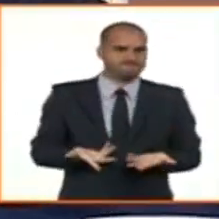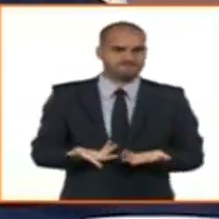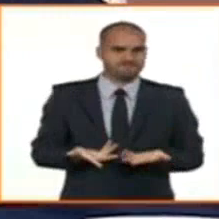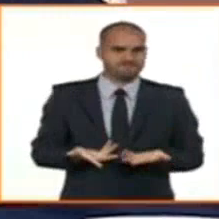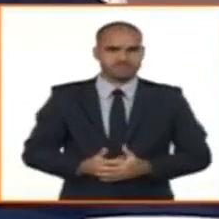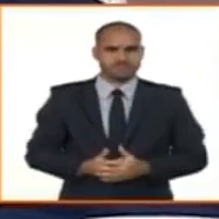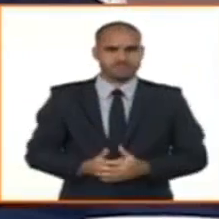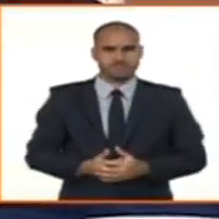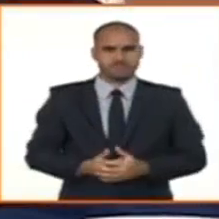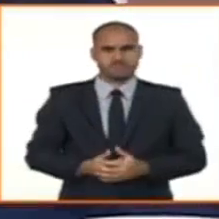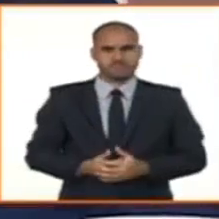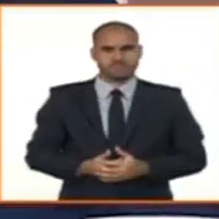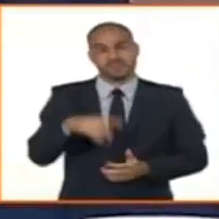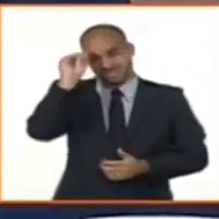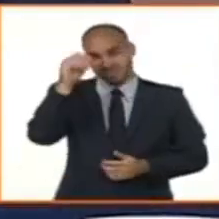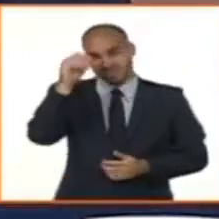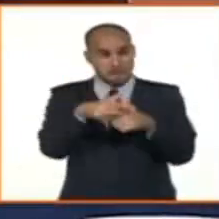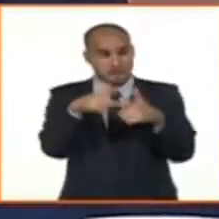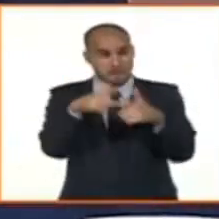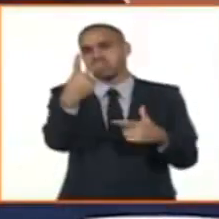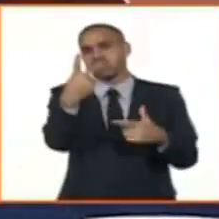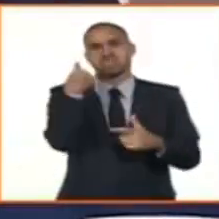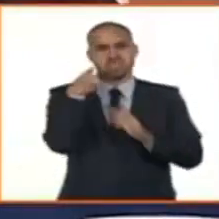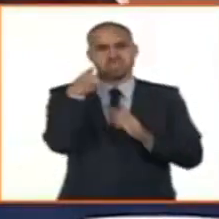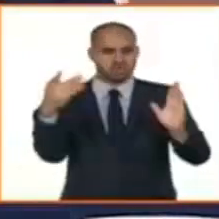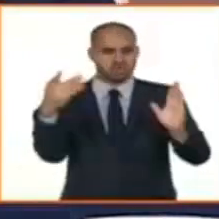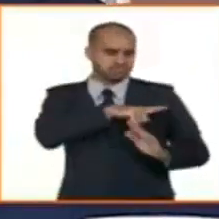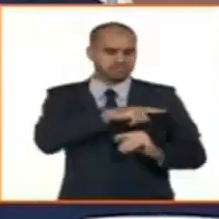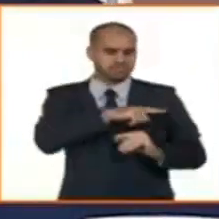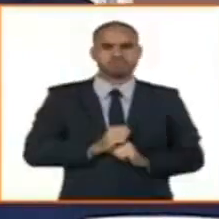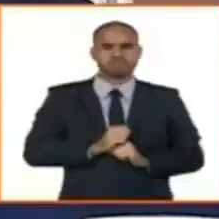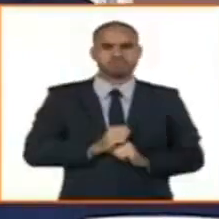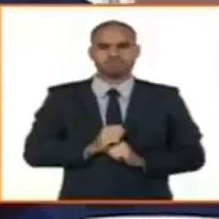años especialmente, que debilitan y